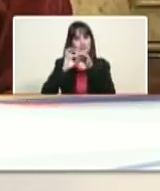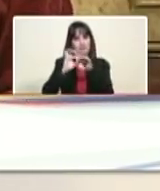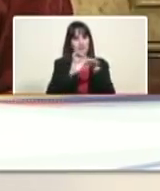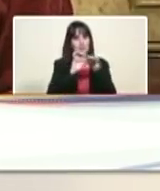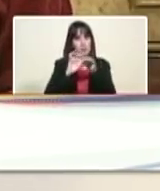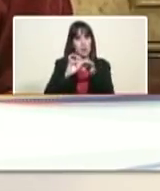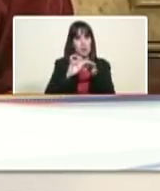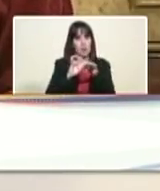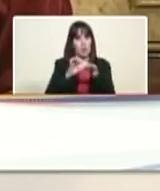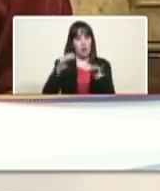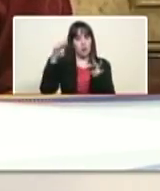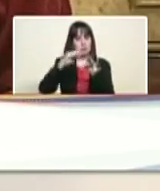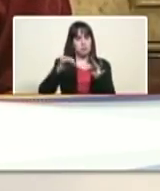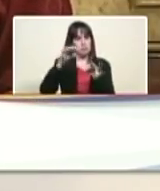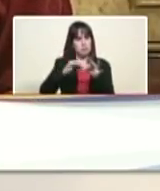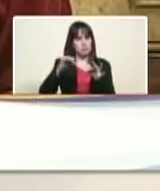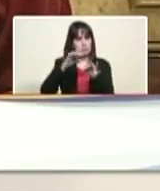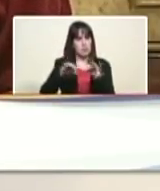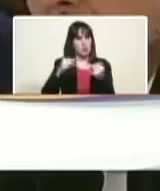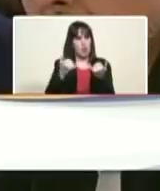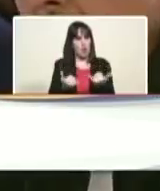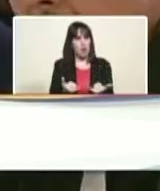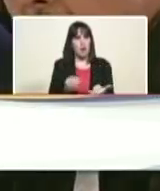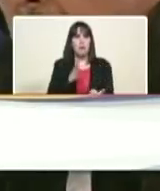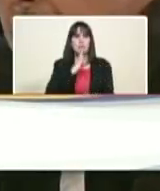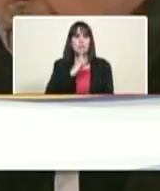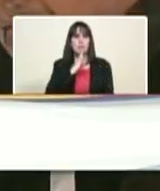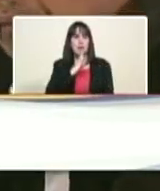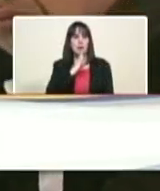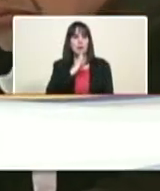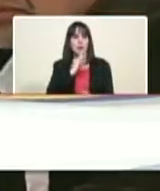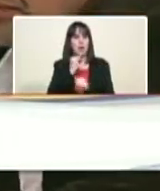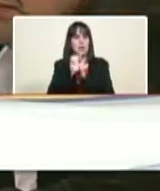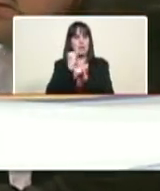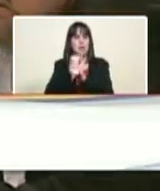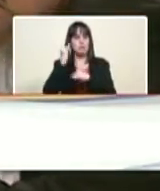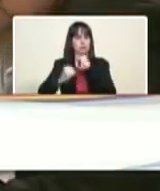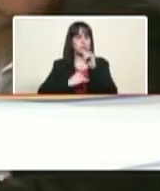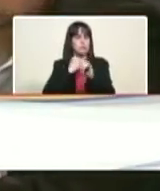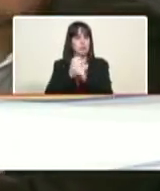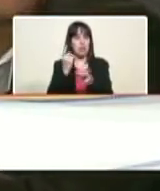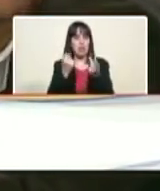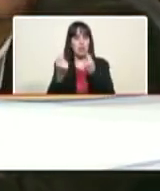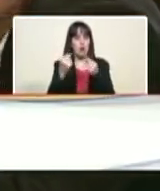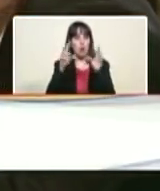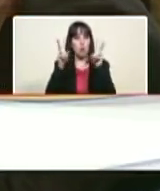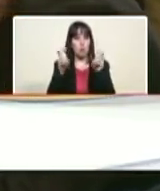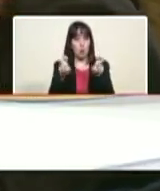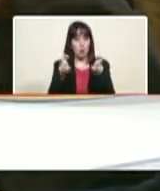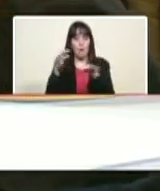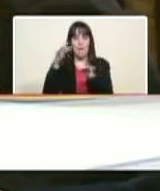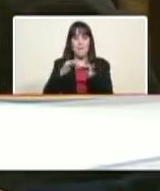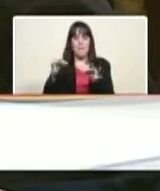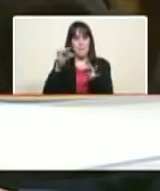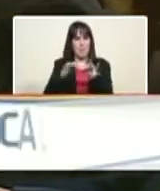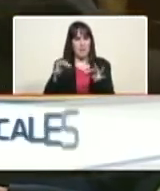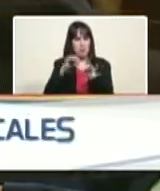Unidad de cuenta monetaria venezolana y criptomoneda venezolana que tiene un precio